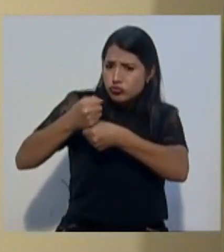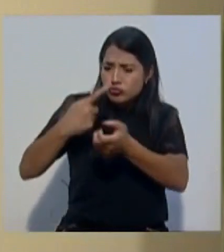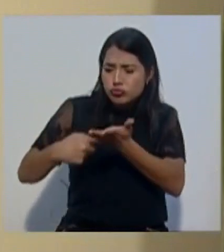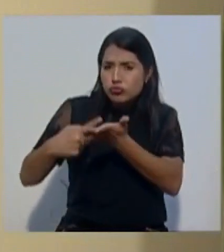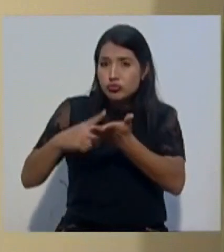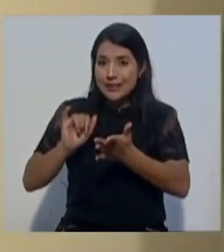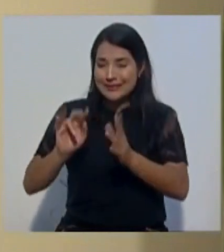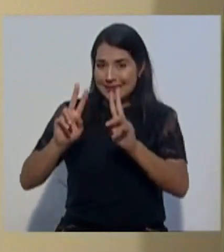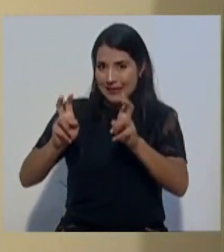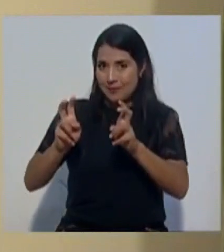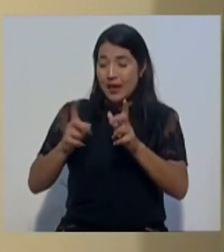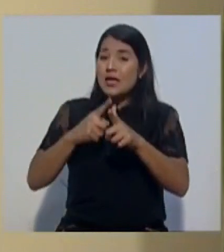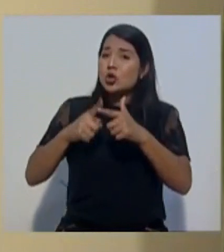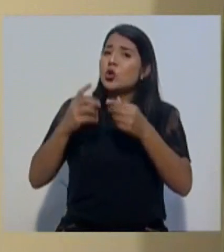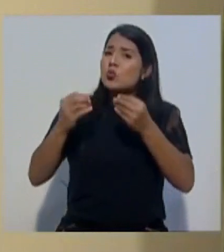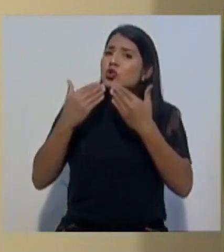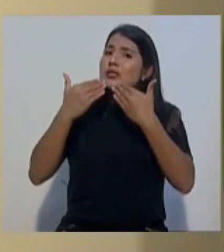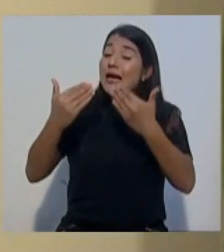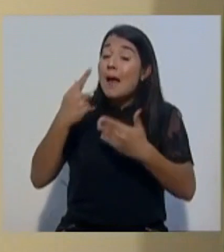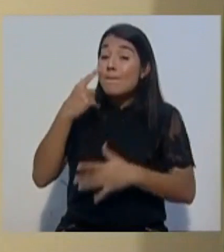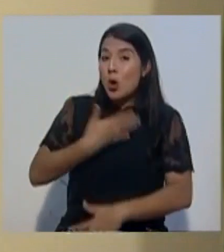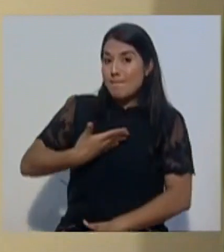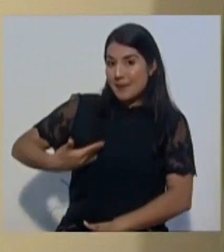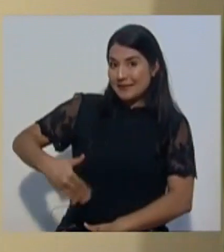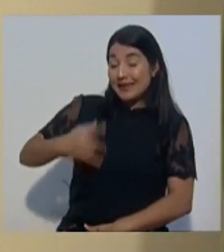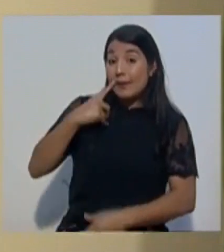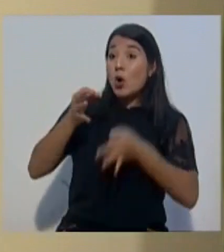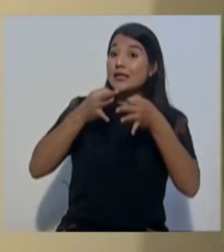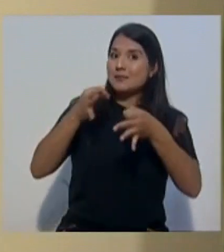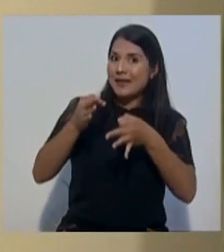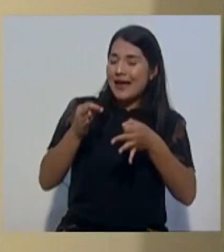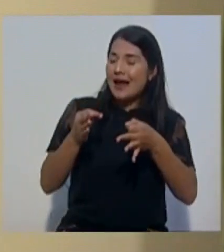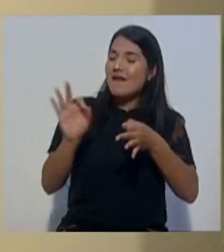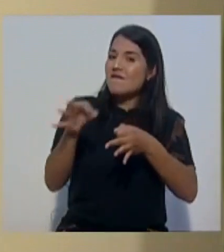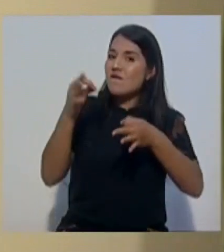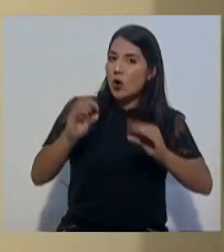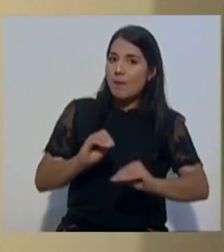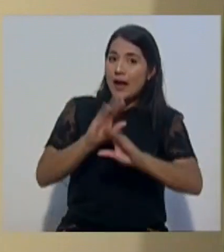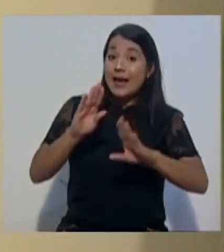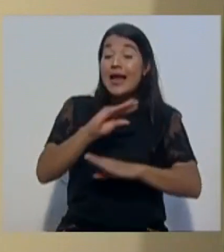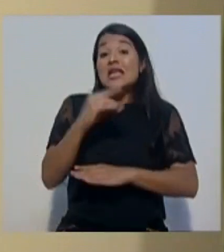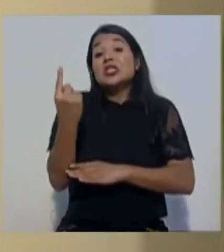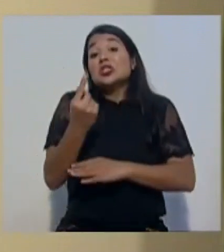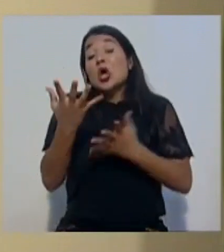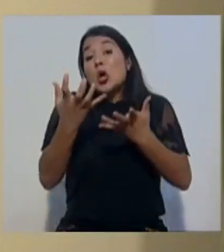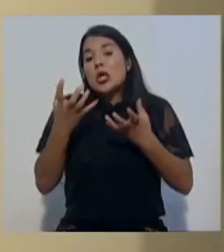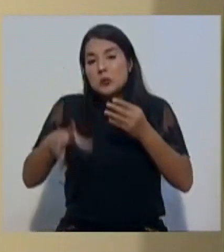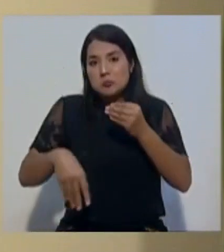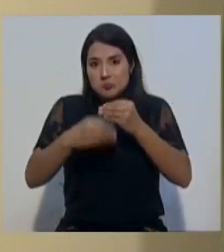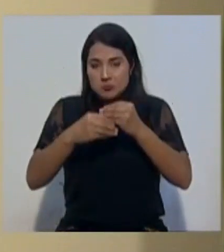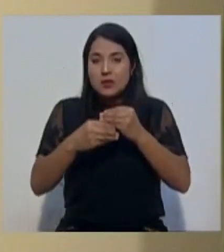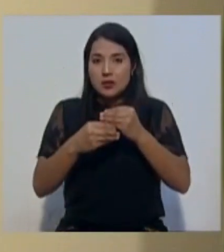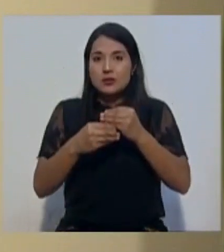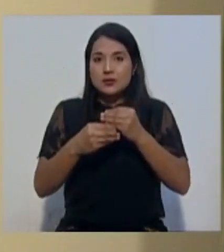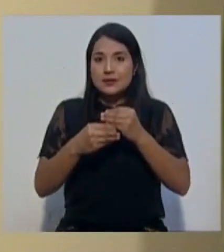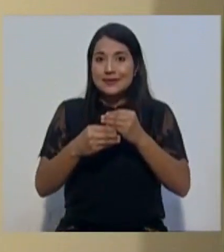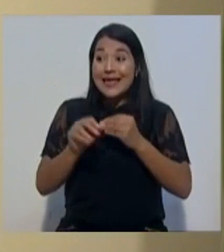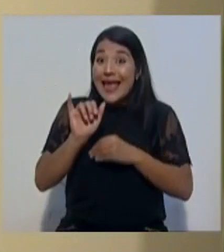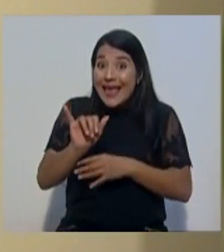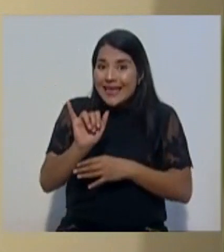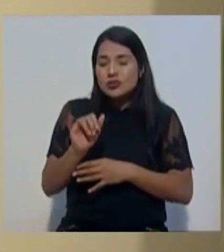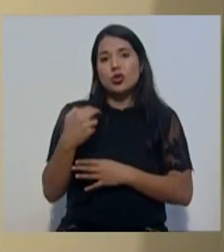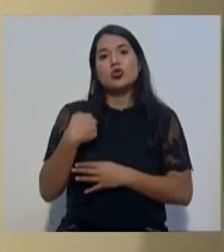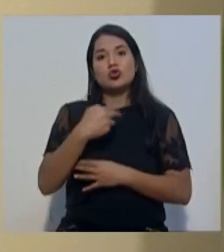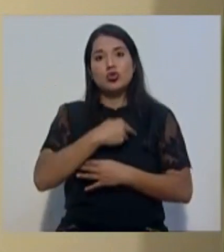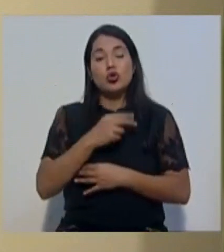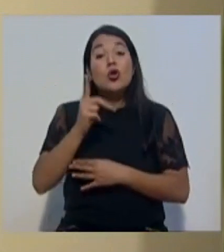que le agradezco muchísimo al presidente la claridad con la que se expresó y nada más complemento. Todo eso es lo que tenemos que